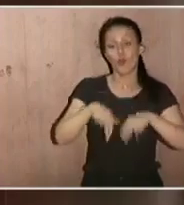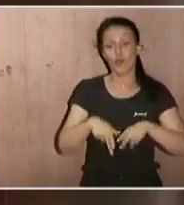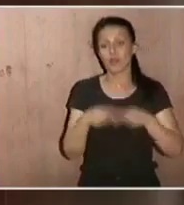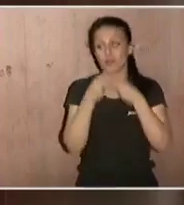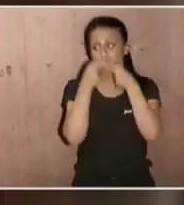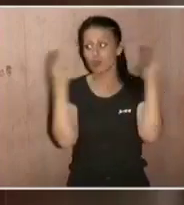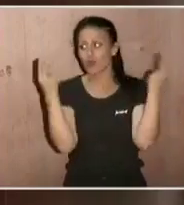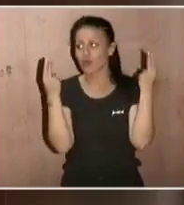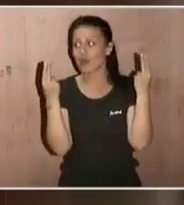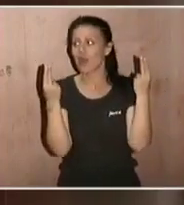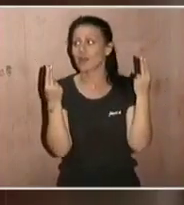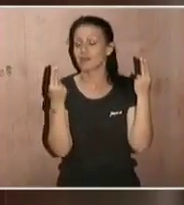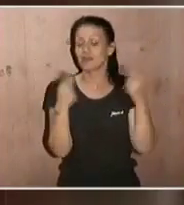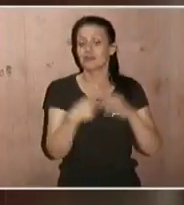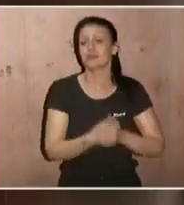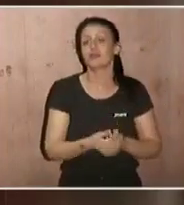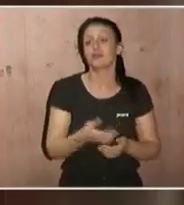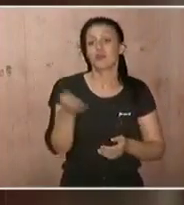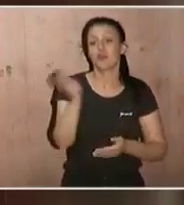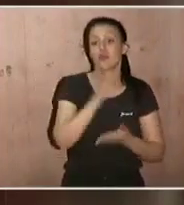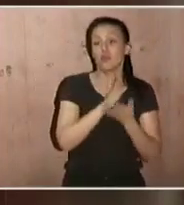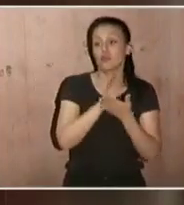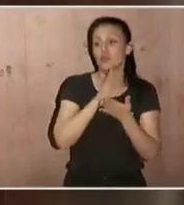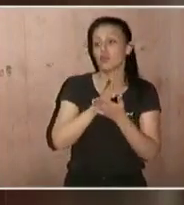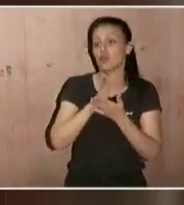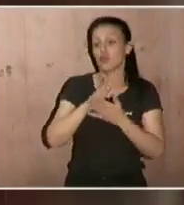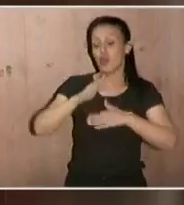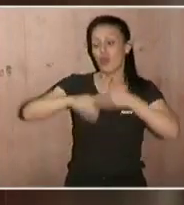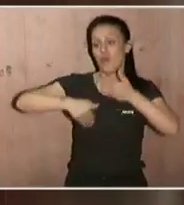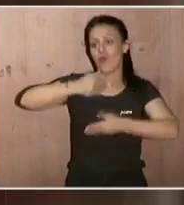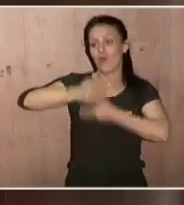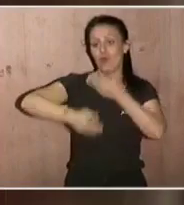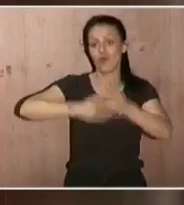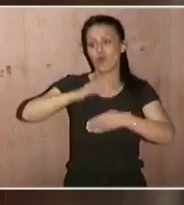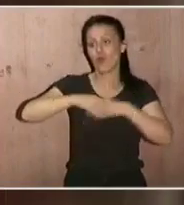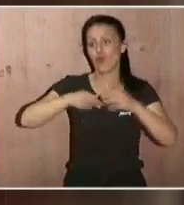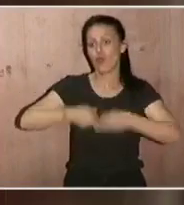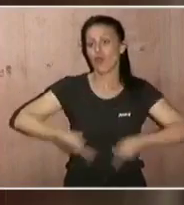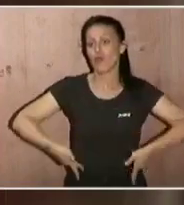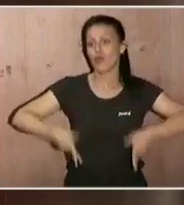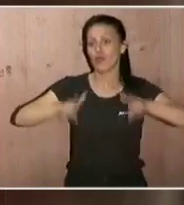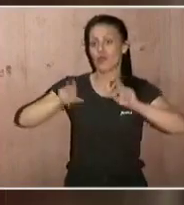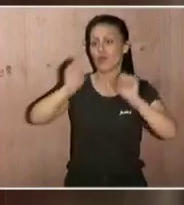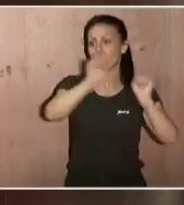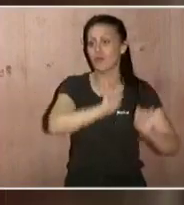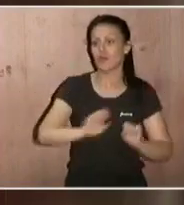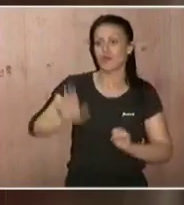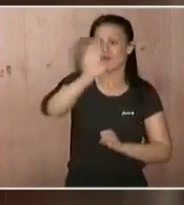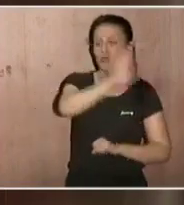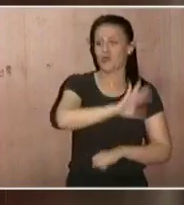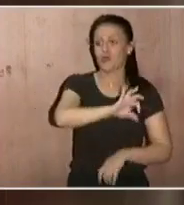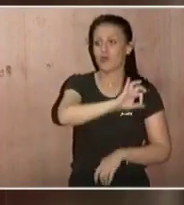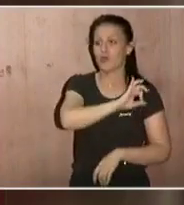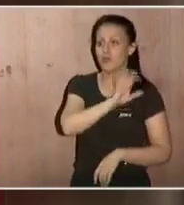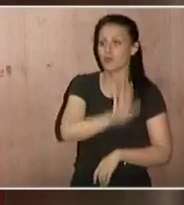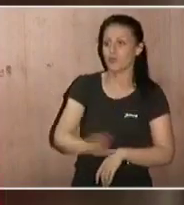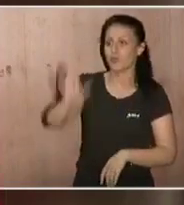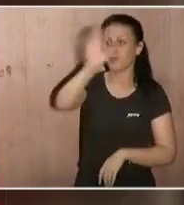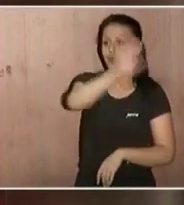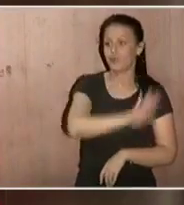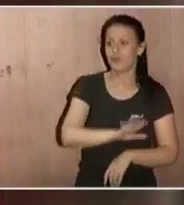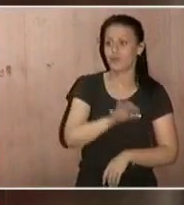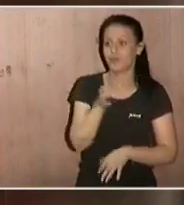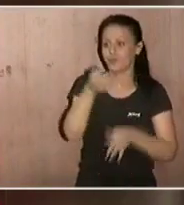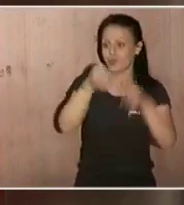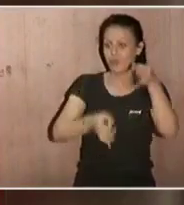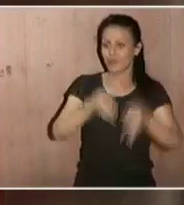Urbanismo, o el estudio La evolución democrática de la defensa nacional con el Premio Nacional de Investigación Jurídica en materia